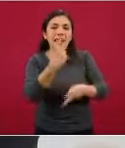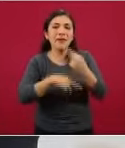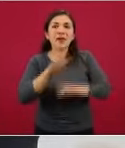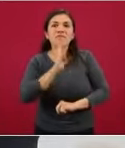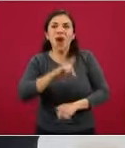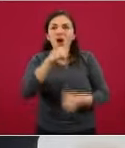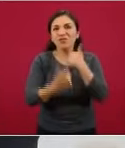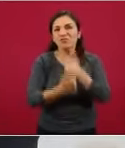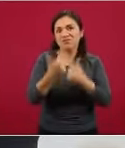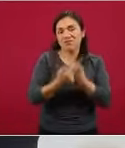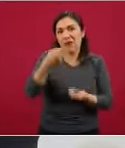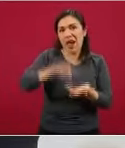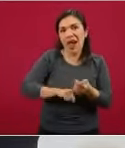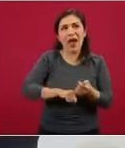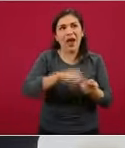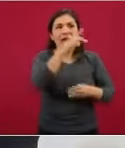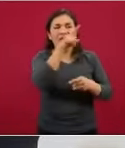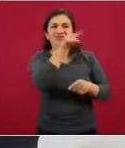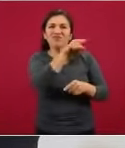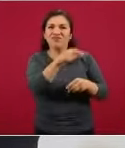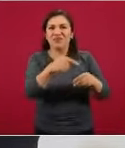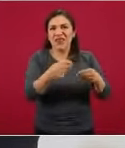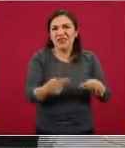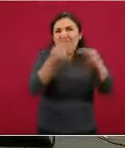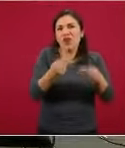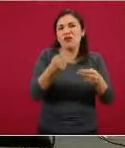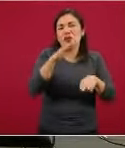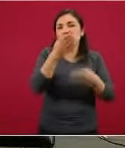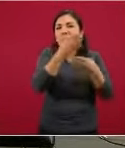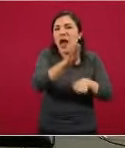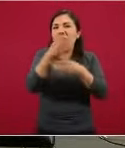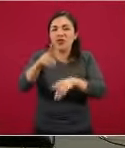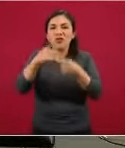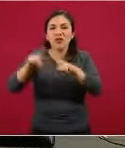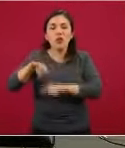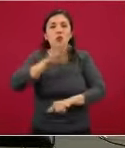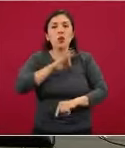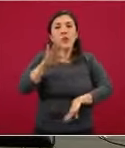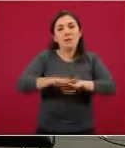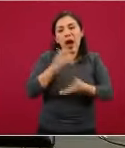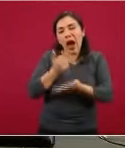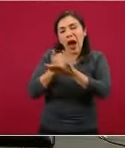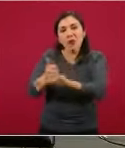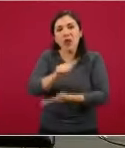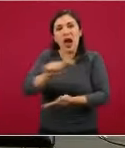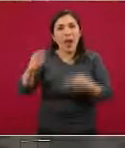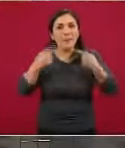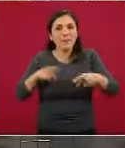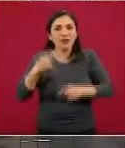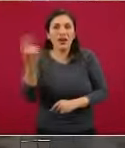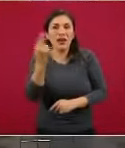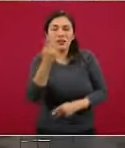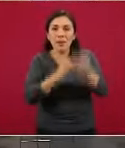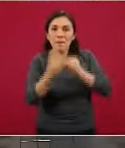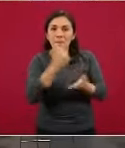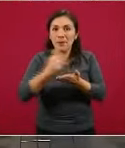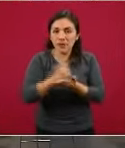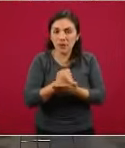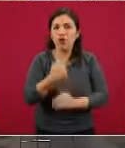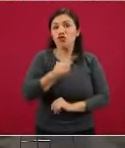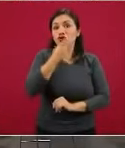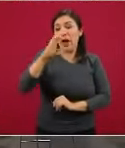en el mercado y de esa manera se puedan ofrecer mejores condiciones para las personas que toman un crédito. Cuando yo hago énfasis de que